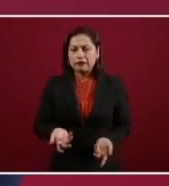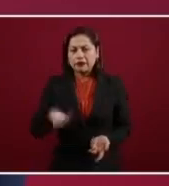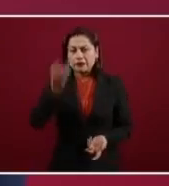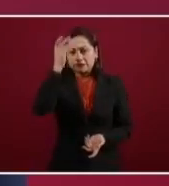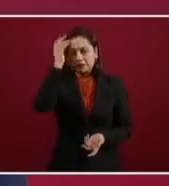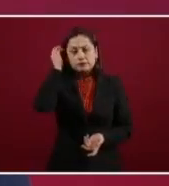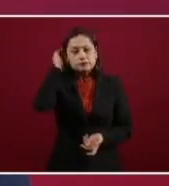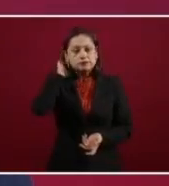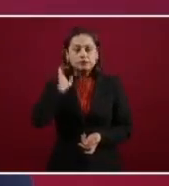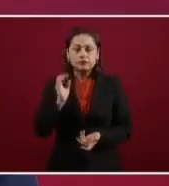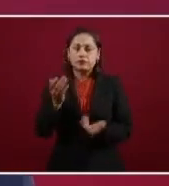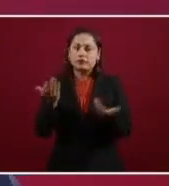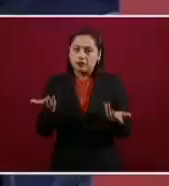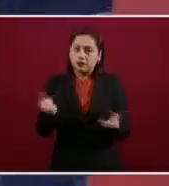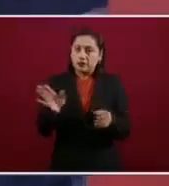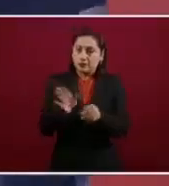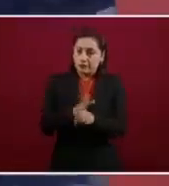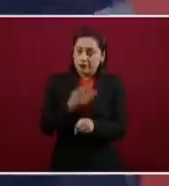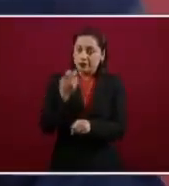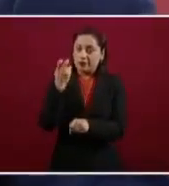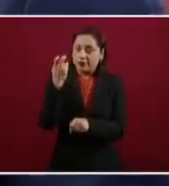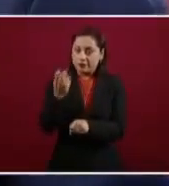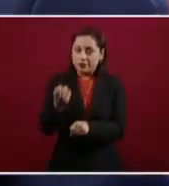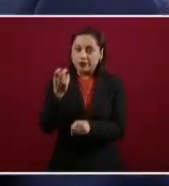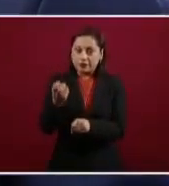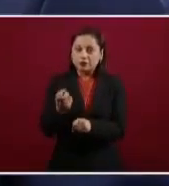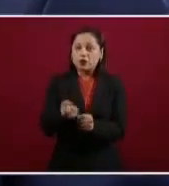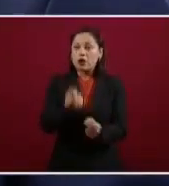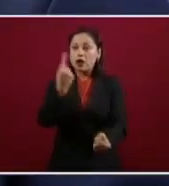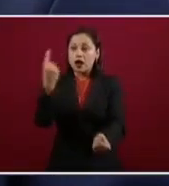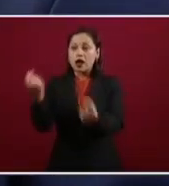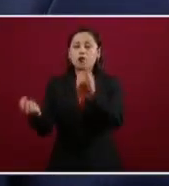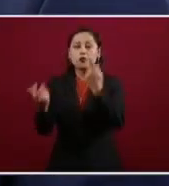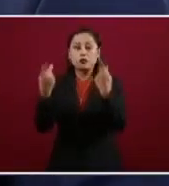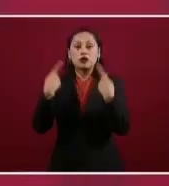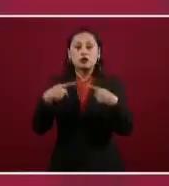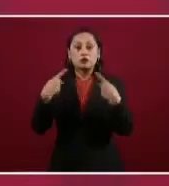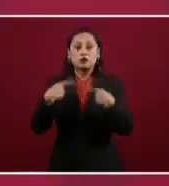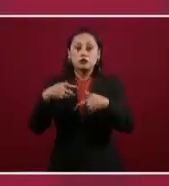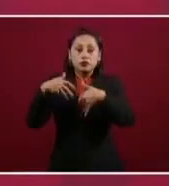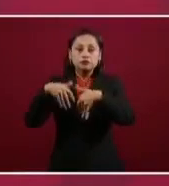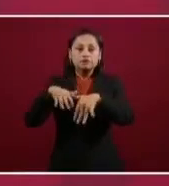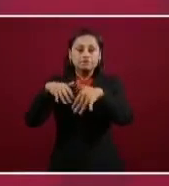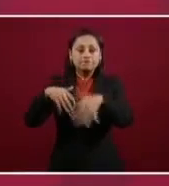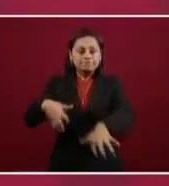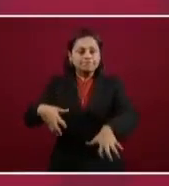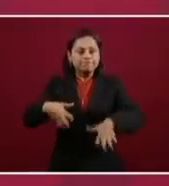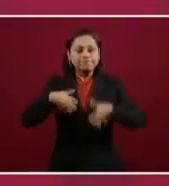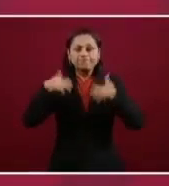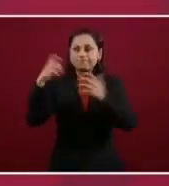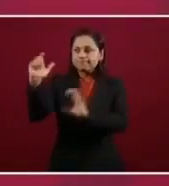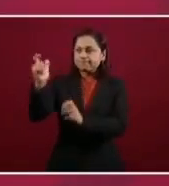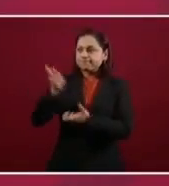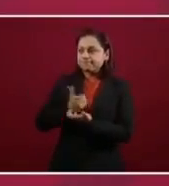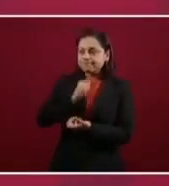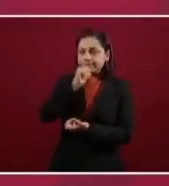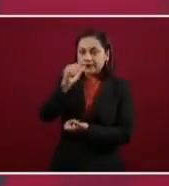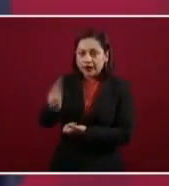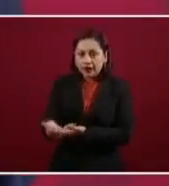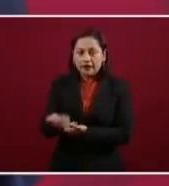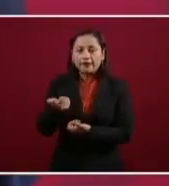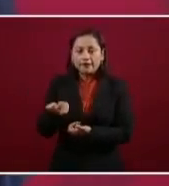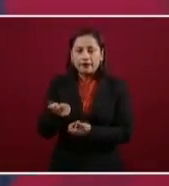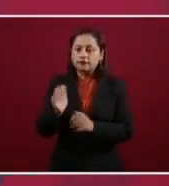entonces por eso también las protestas pero no vamos nosotros a continuar con lo